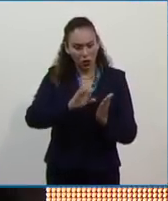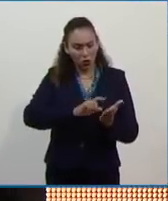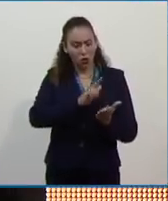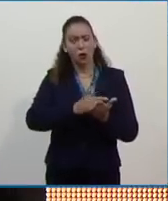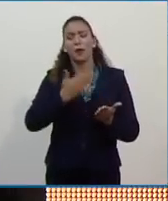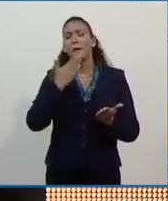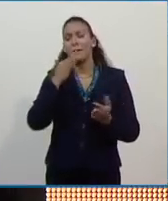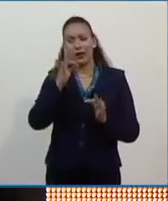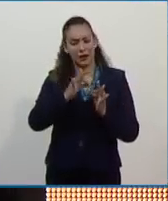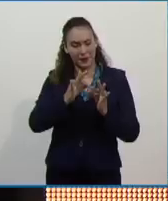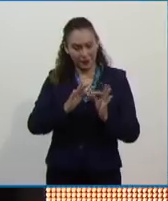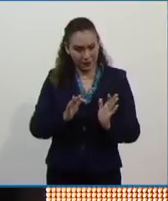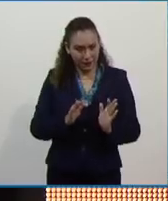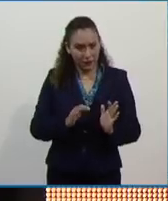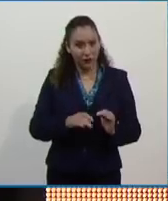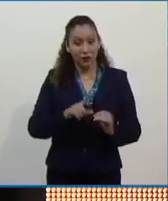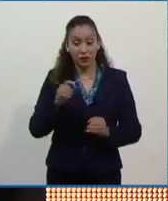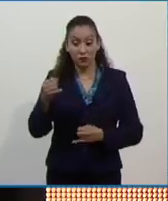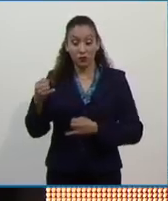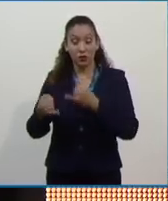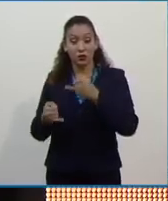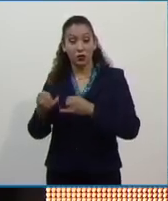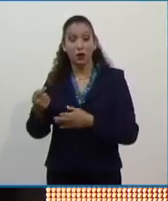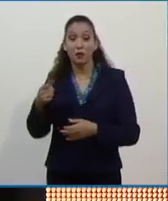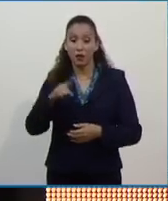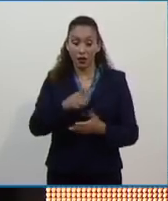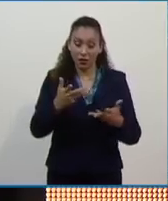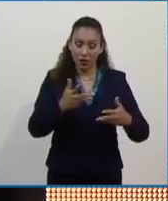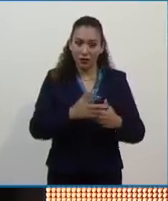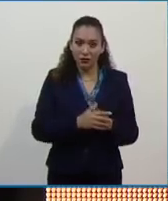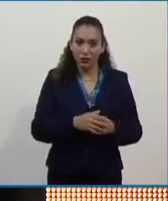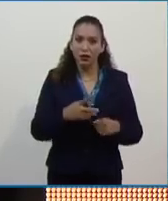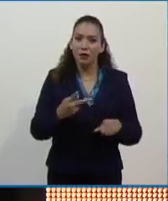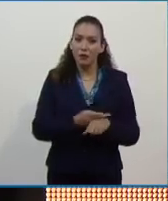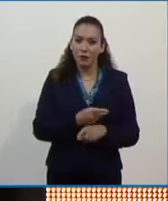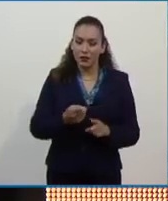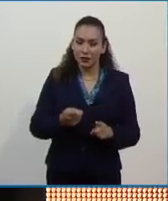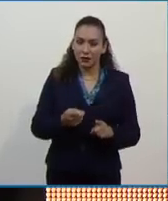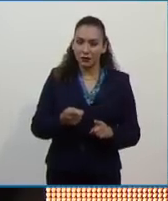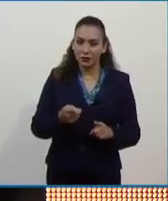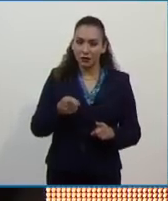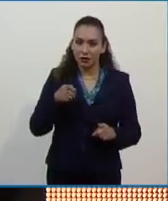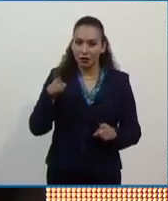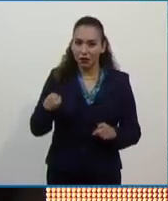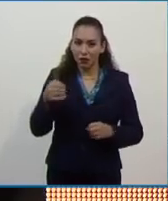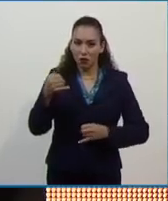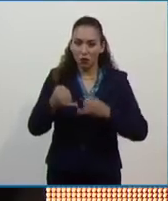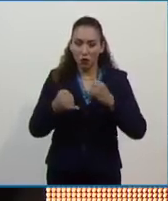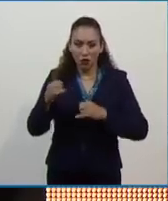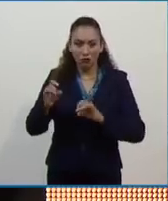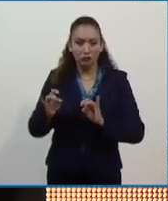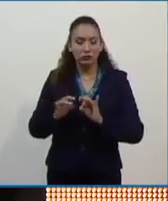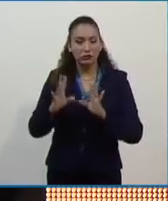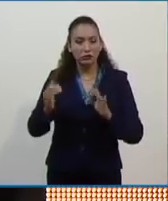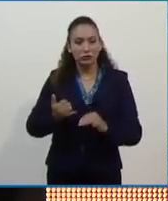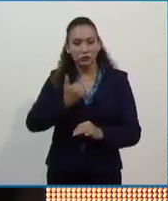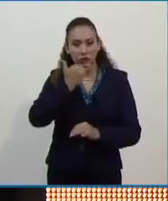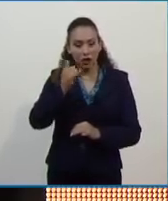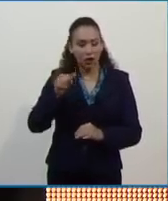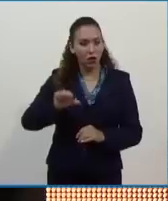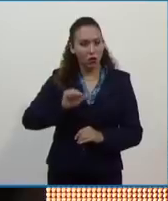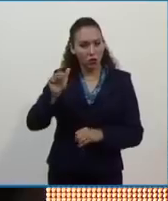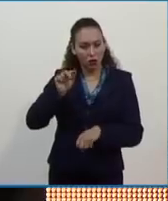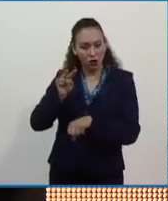podamos imaginar, y el juez ordene su ejecución, no vaya a ser que se considere por el Tribunal de Disciplina